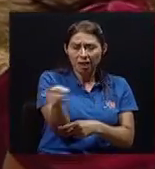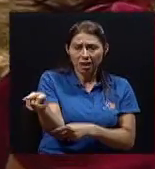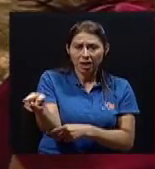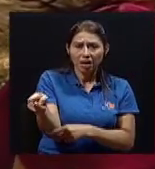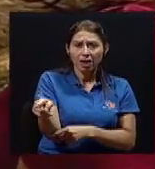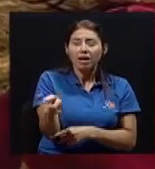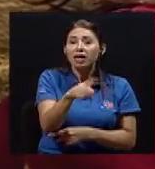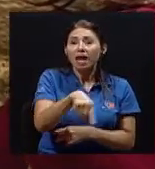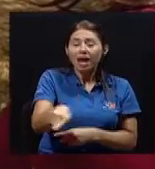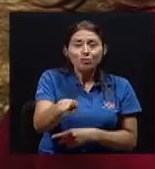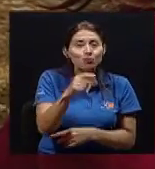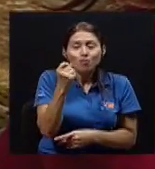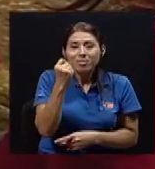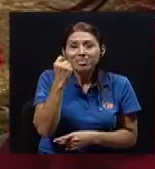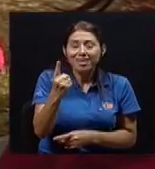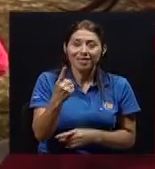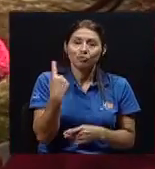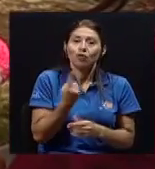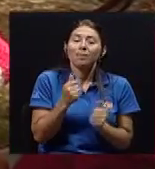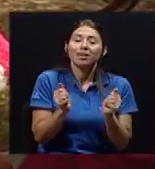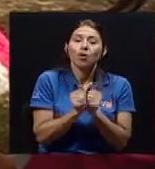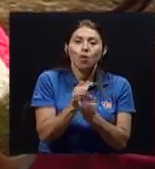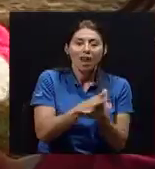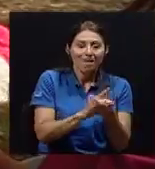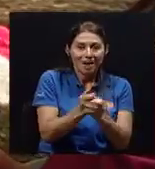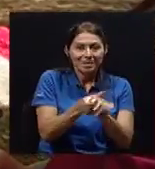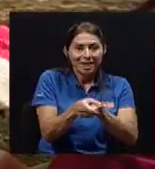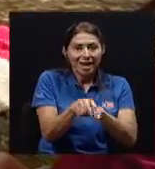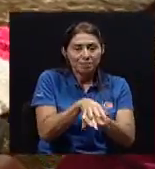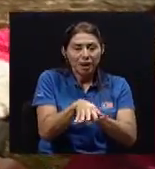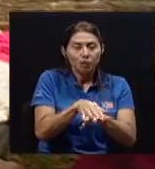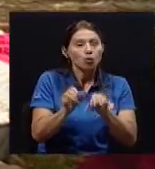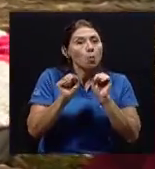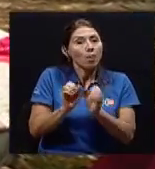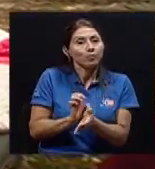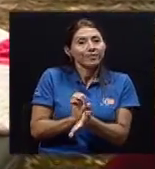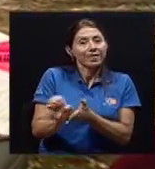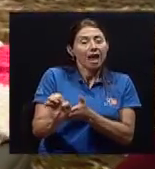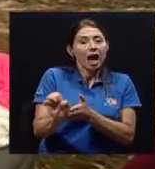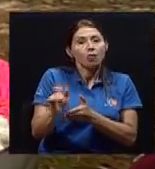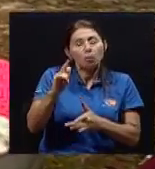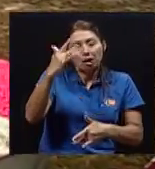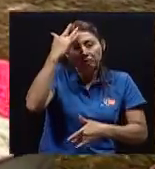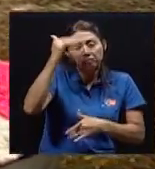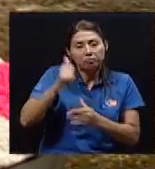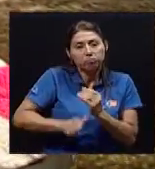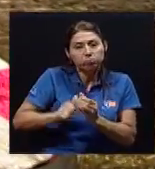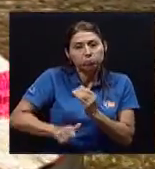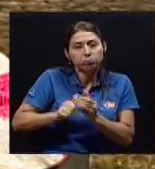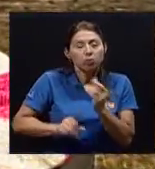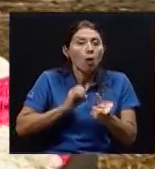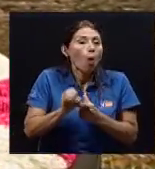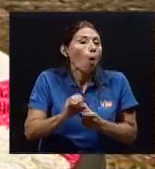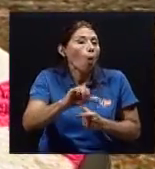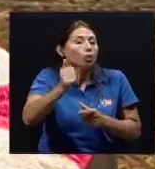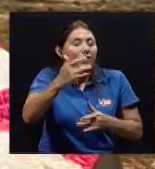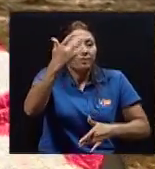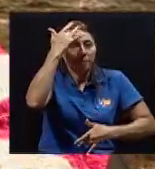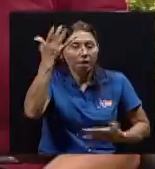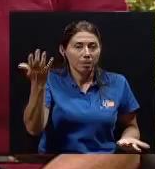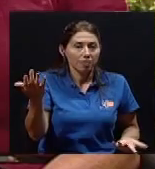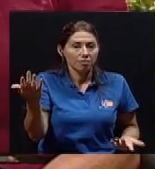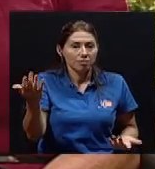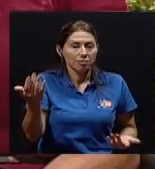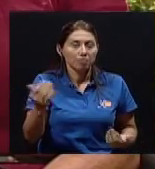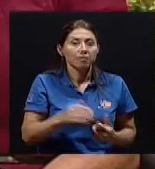solo lavarse las manos podemos prevenir una diarrea o otras enfermedades que podrían ocasionar un problema mayor.